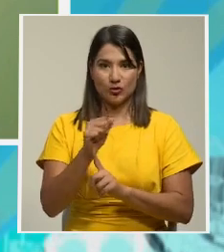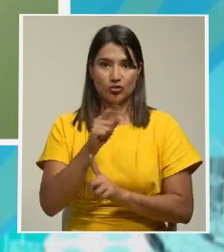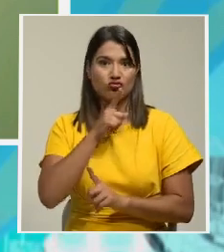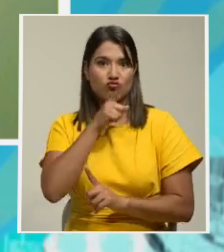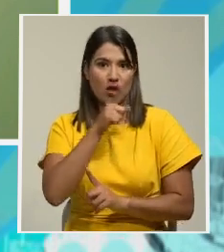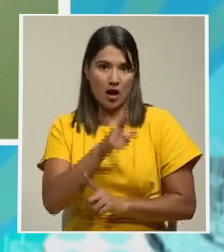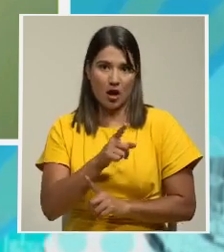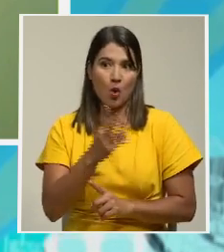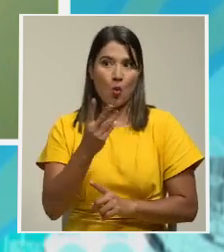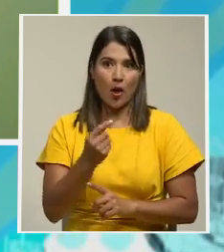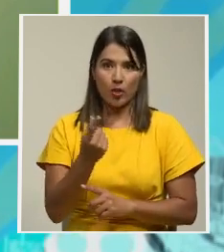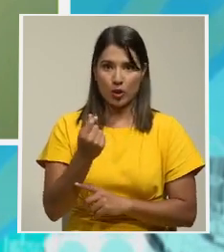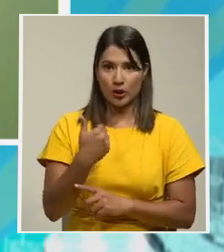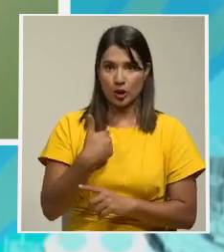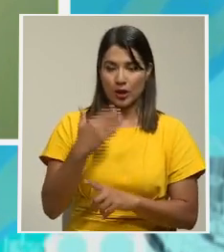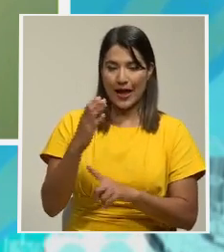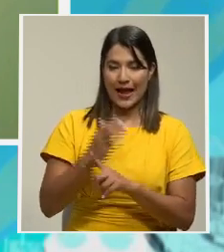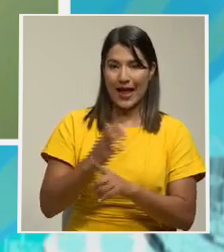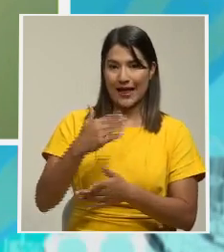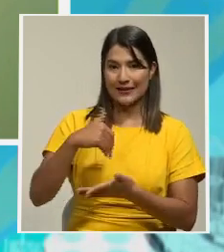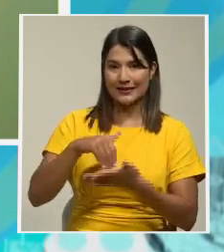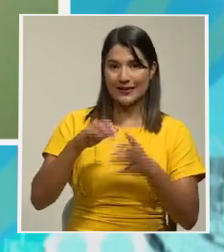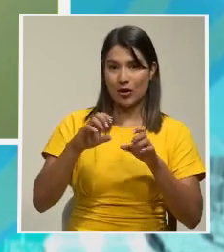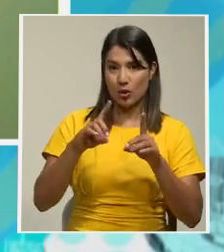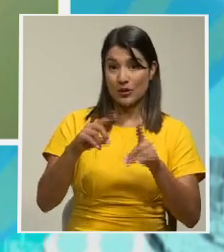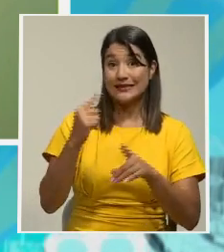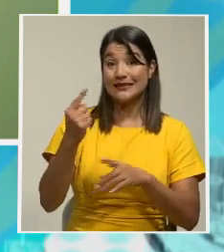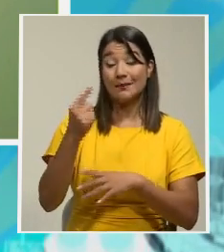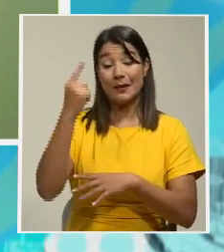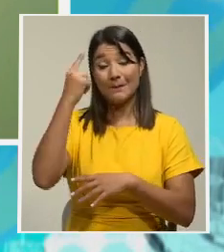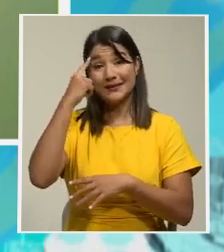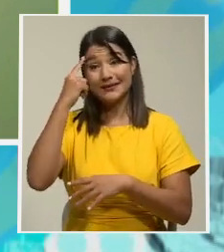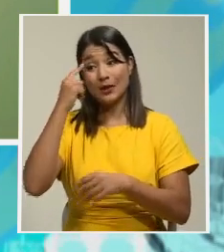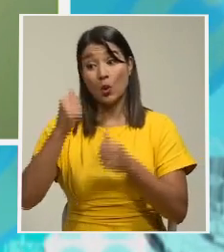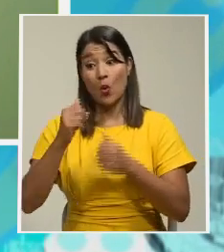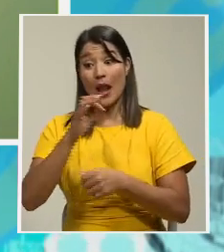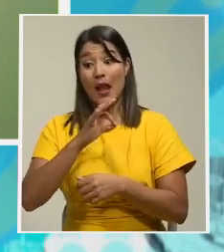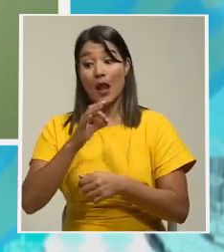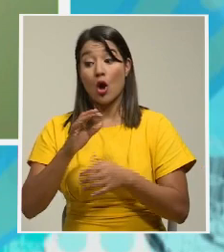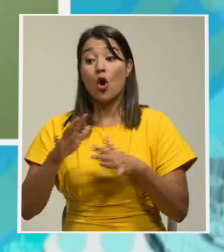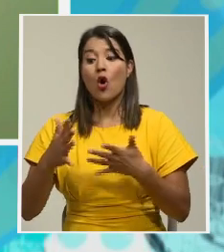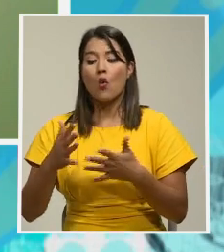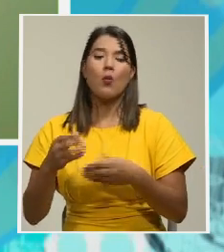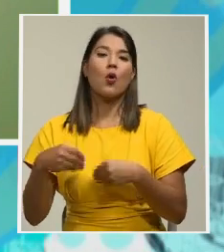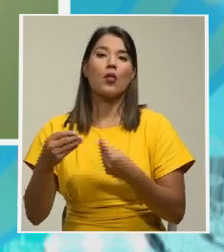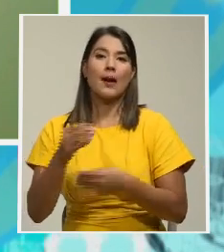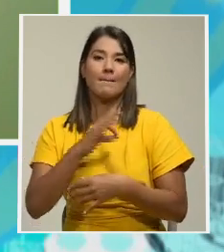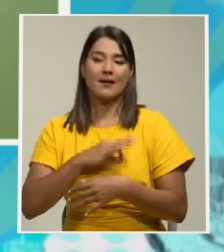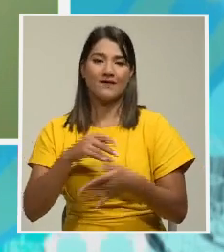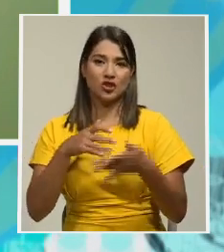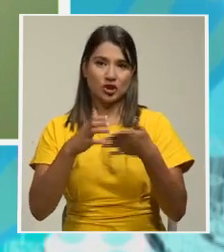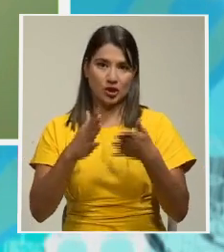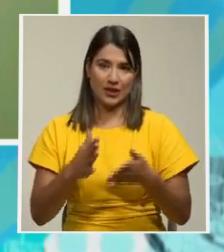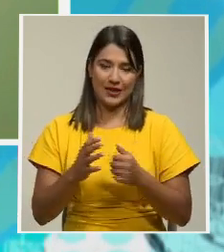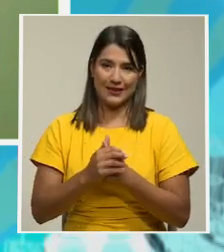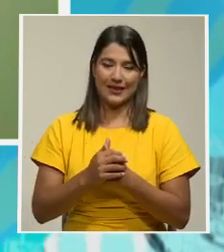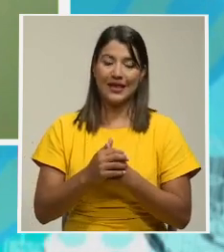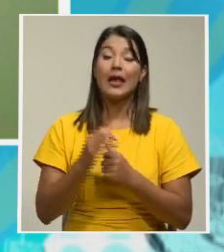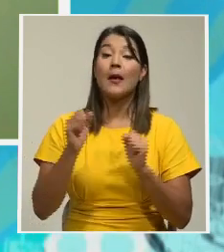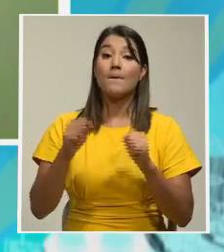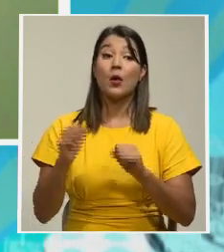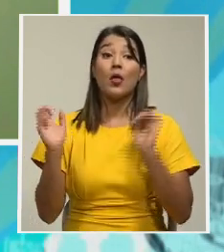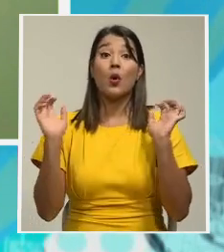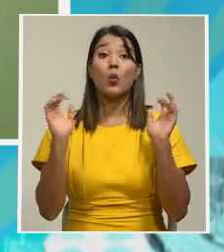educativos y en pro del estudiante, ¿verdad? Que haya una presencialidad de acuerdo a los